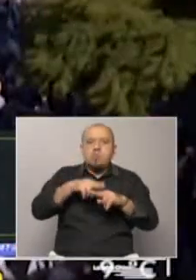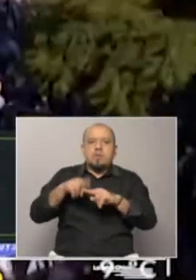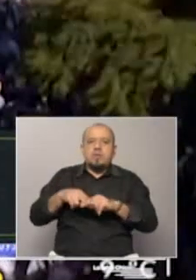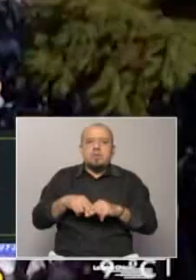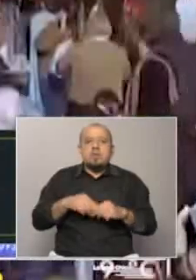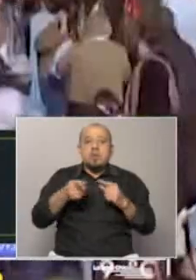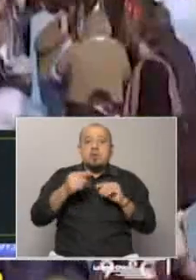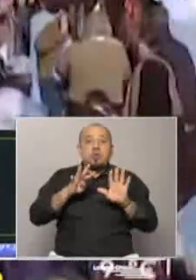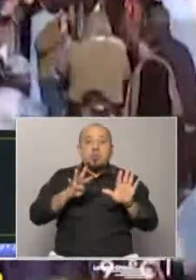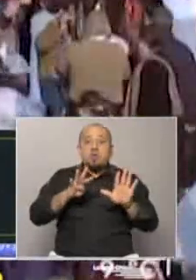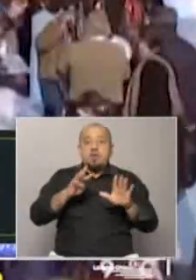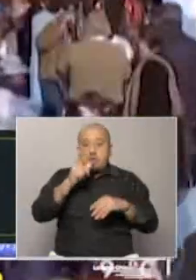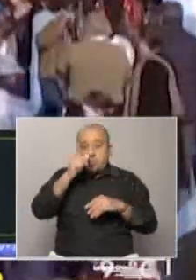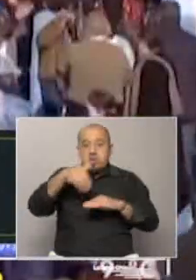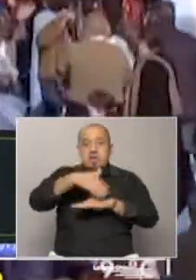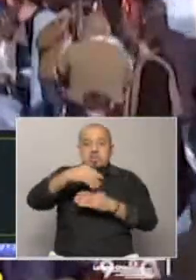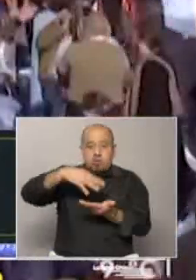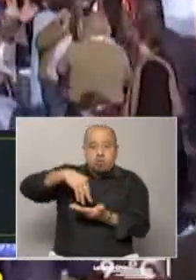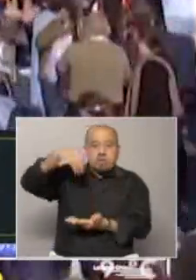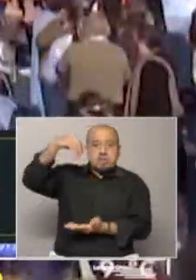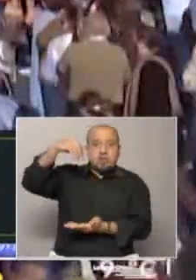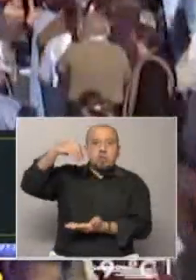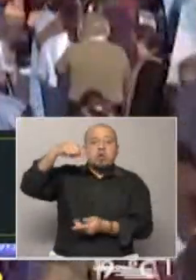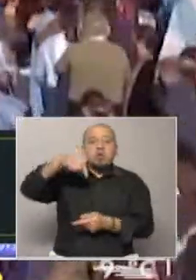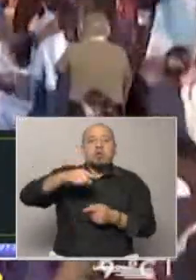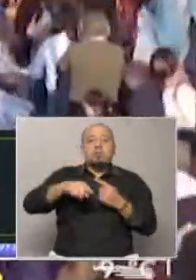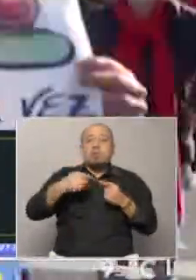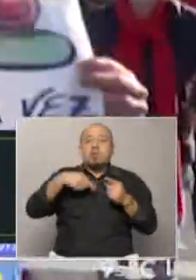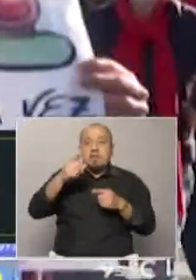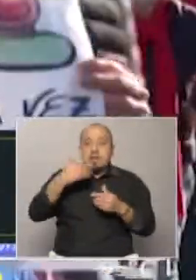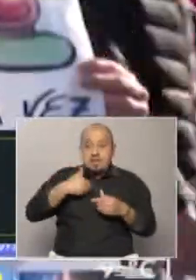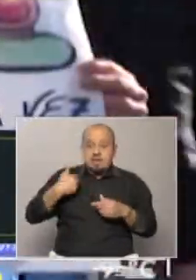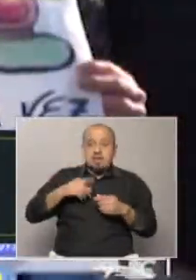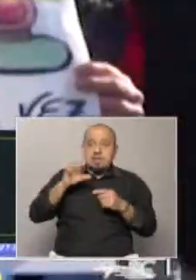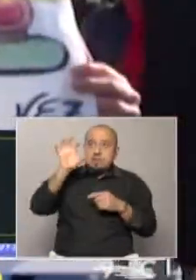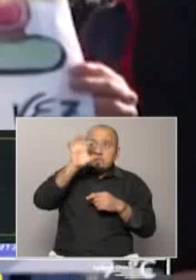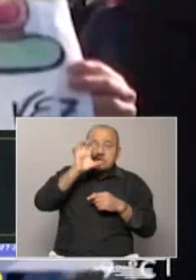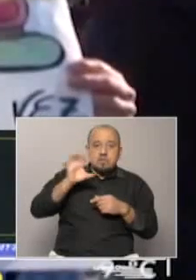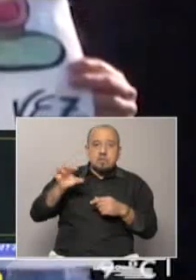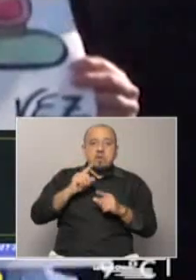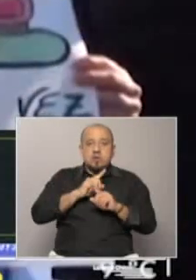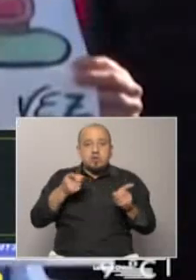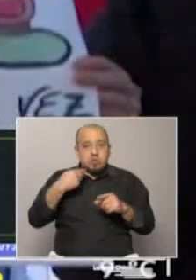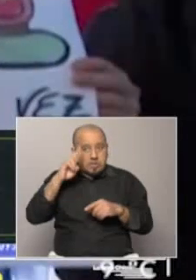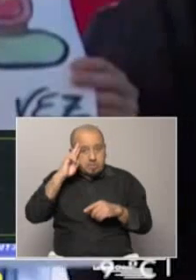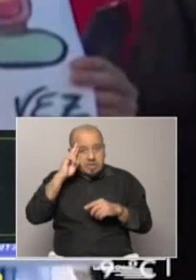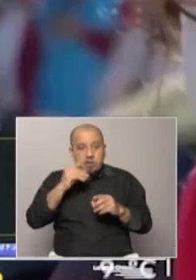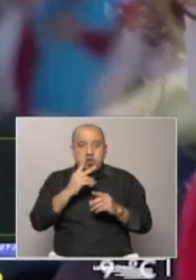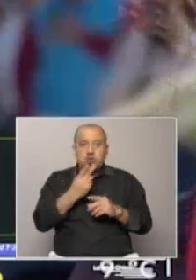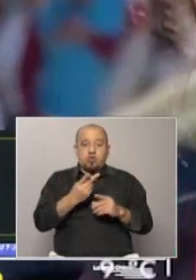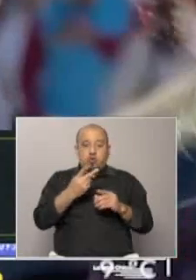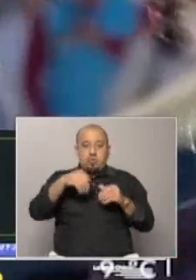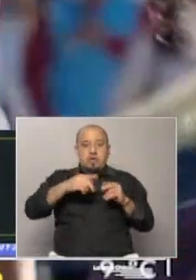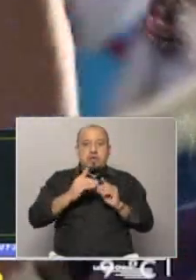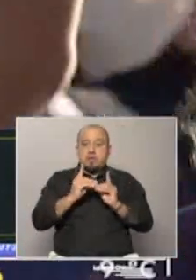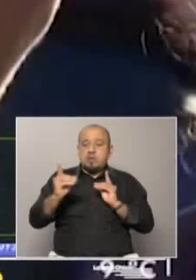lo que sucedía la 9 de julio en el Obelisco en Buenos Aires, pero hubo en otras zonas de Argentina. No se respetaron, como estamos viendo, los 2 metros de